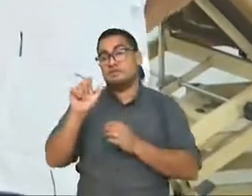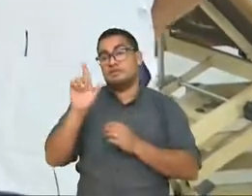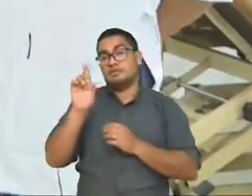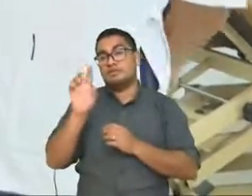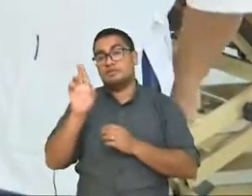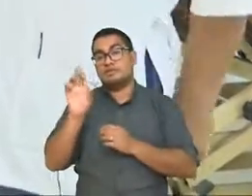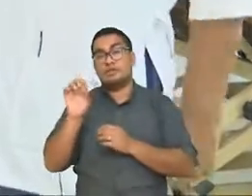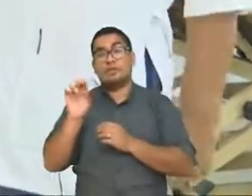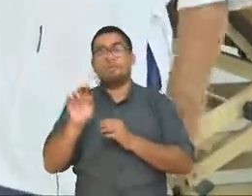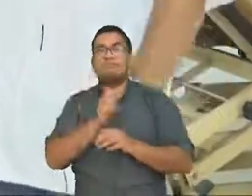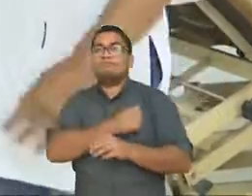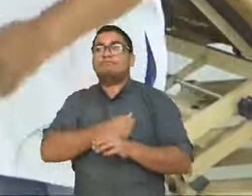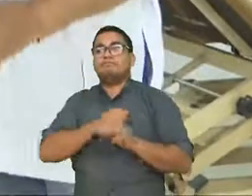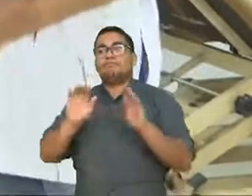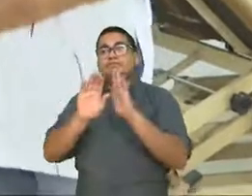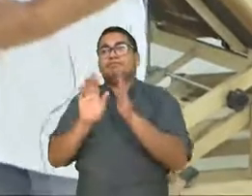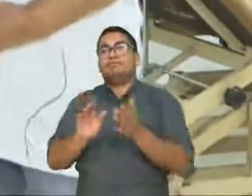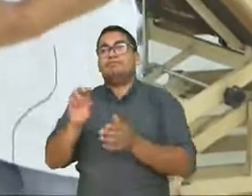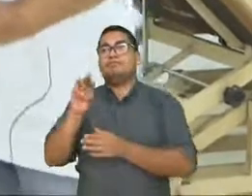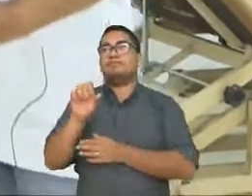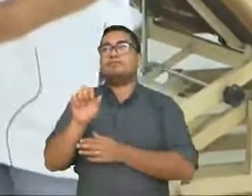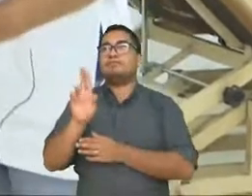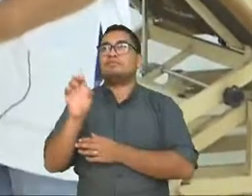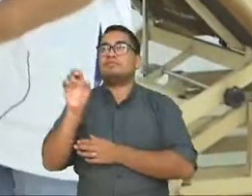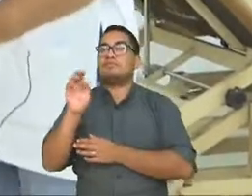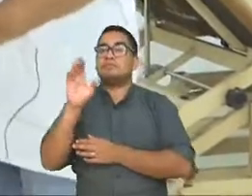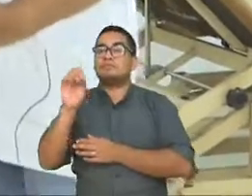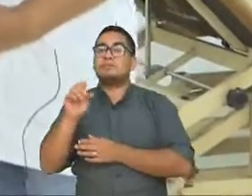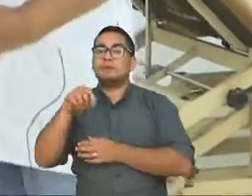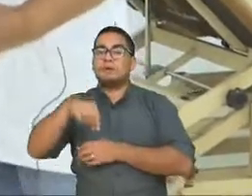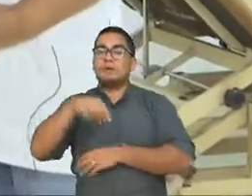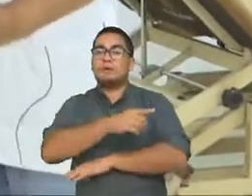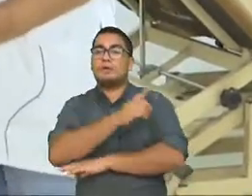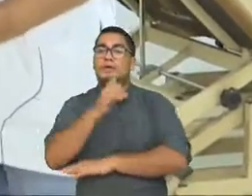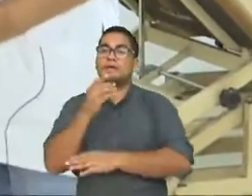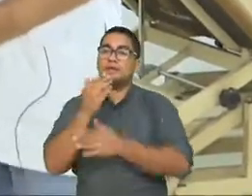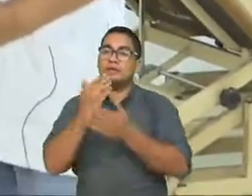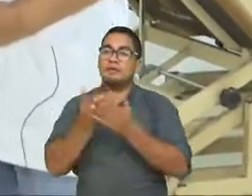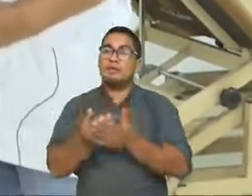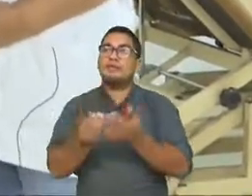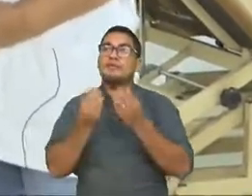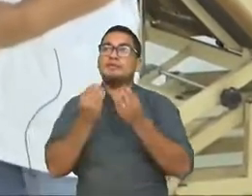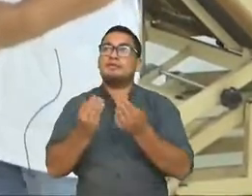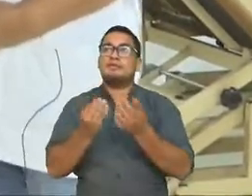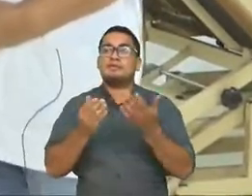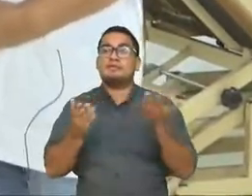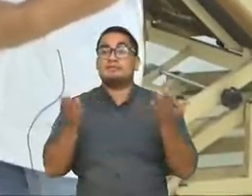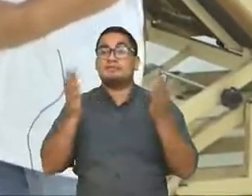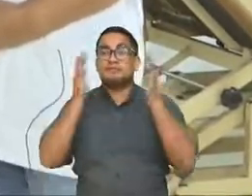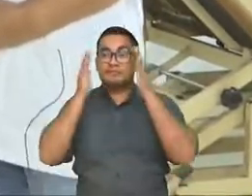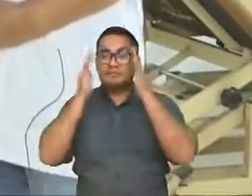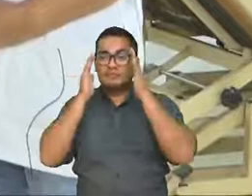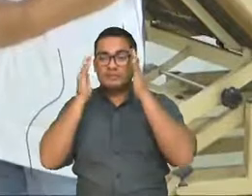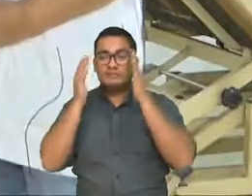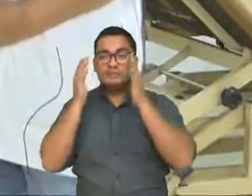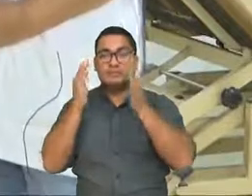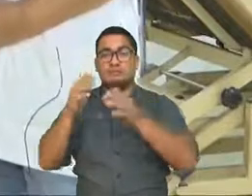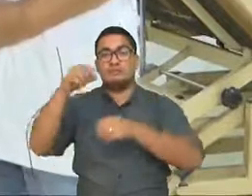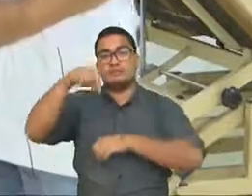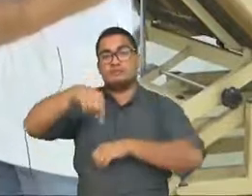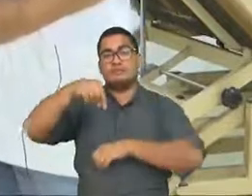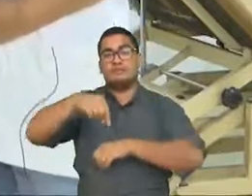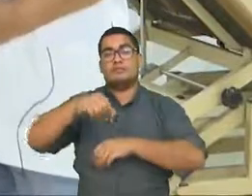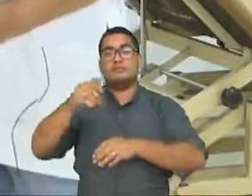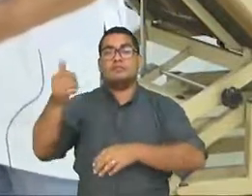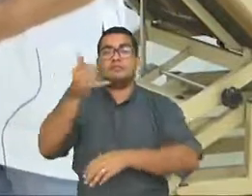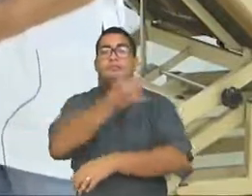Sí. Marenco, perdón, por habernos acompañado el día de hoy. Gracias nuevamente. Sí. Y por habernos instruido sobre esa atención que ustedes brindan aquí